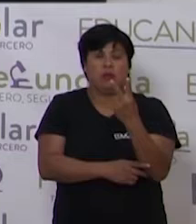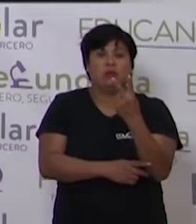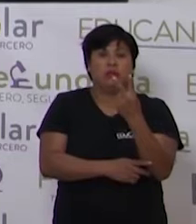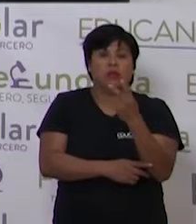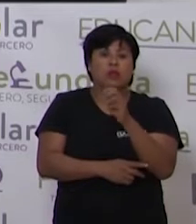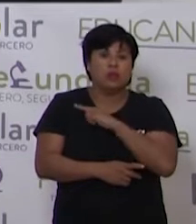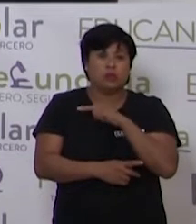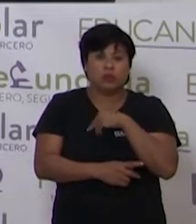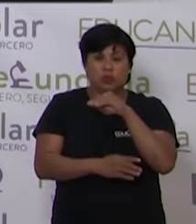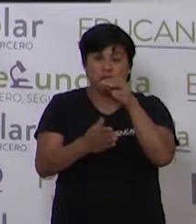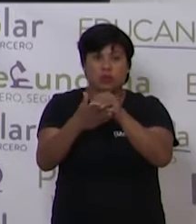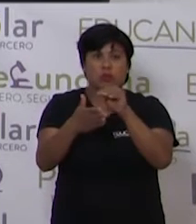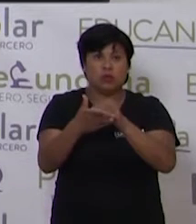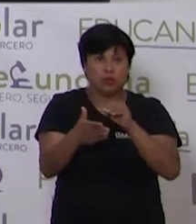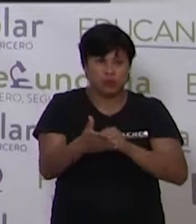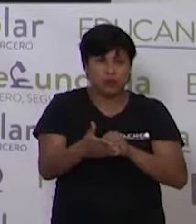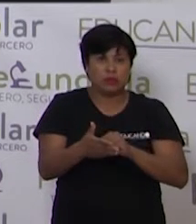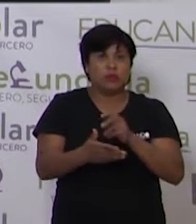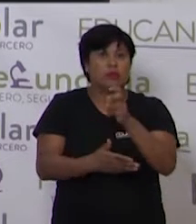Nos colocamos